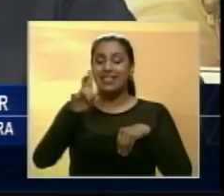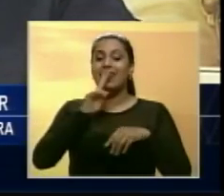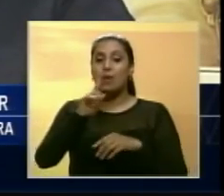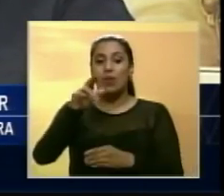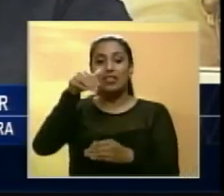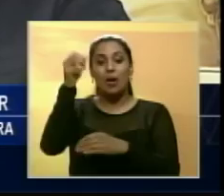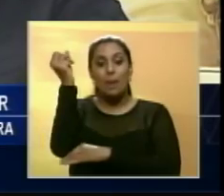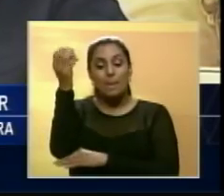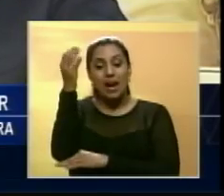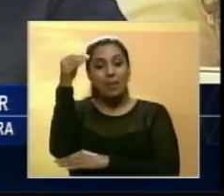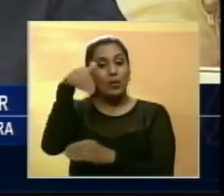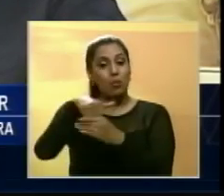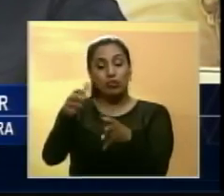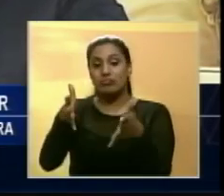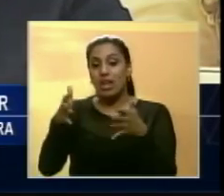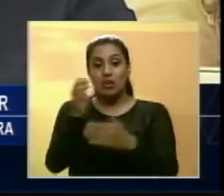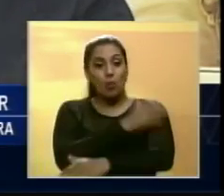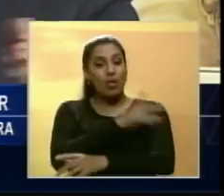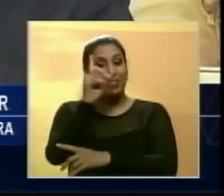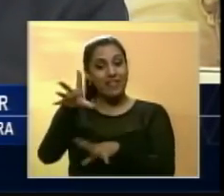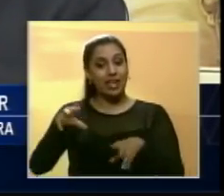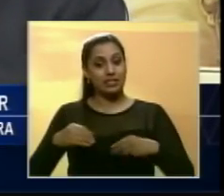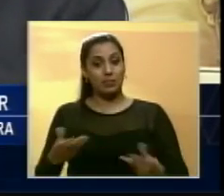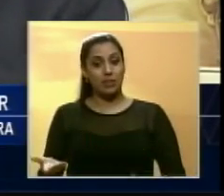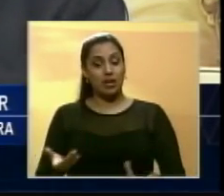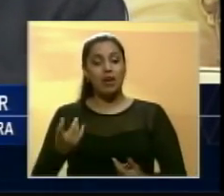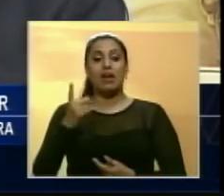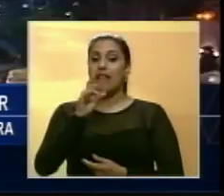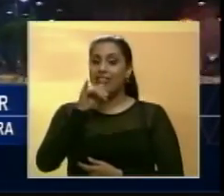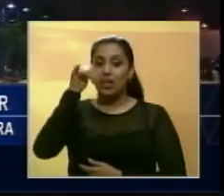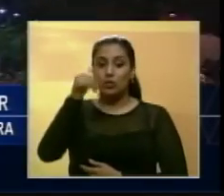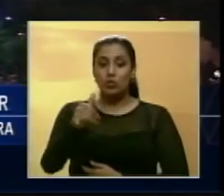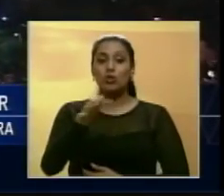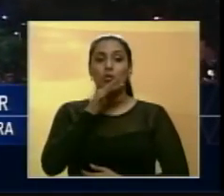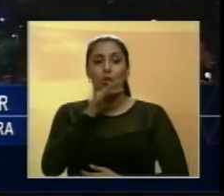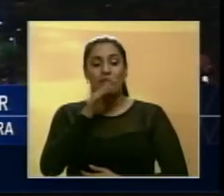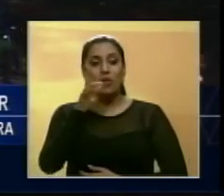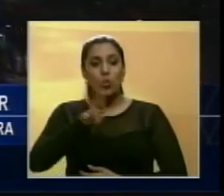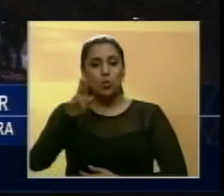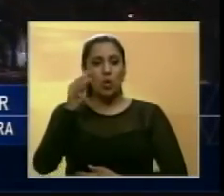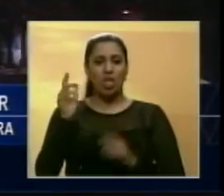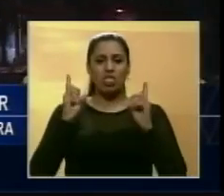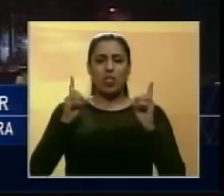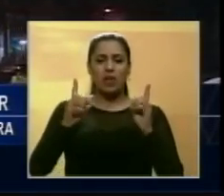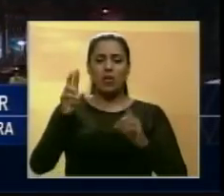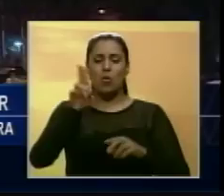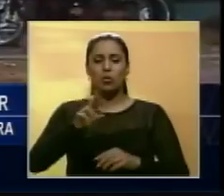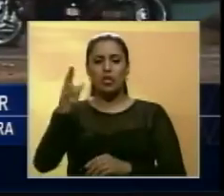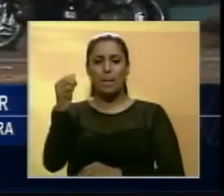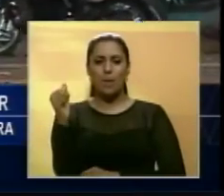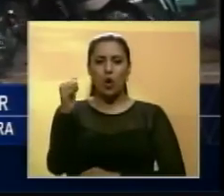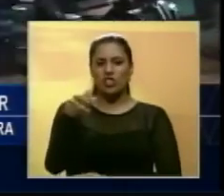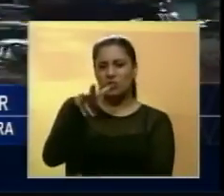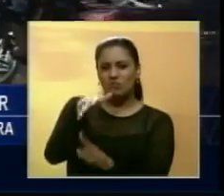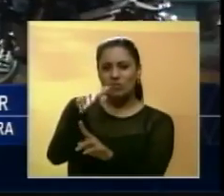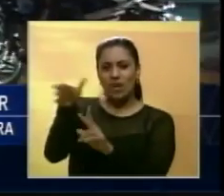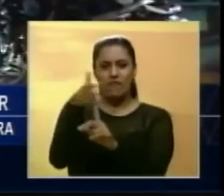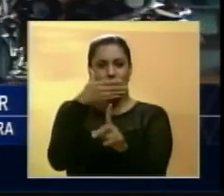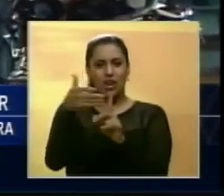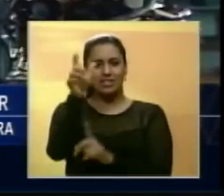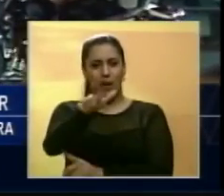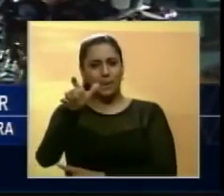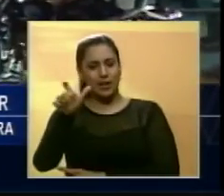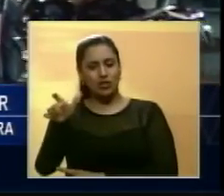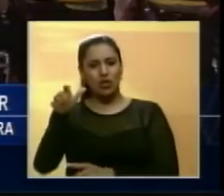resultados de las elecciones parlamentarias del 6 de diciembre y denunció que ha utilizado indiscriminadamente a la policía para agredir a